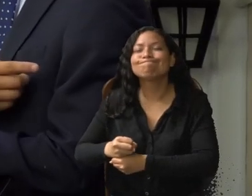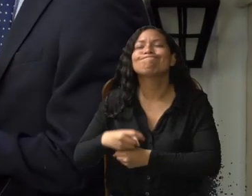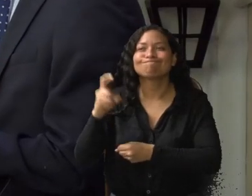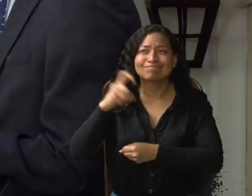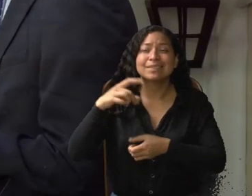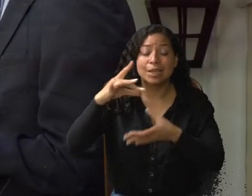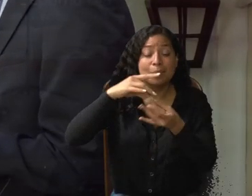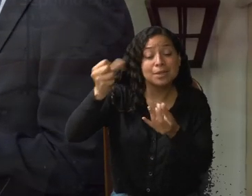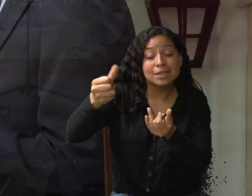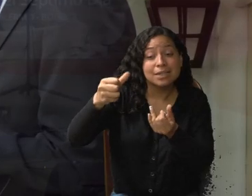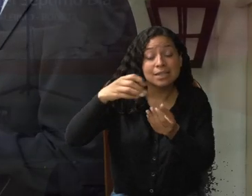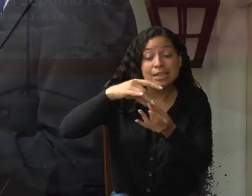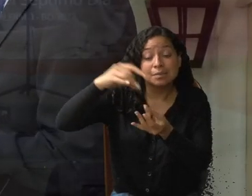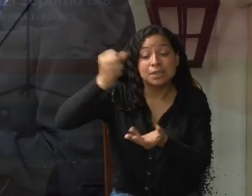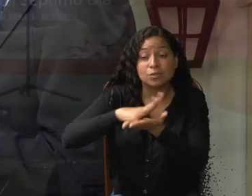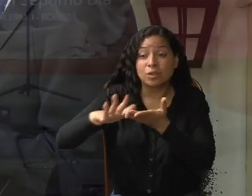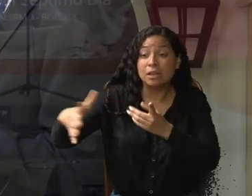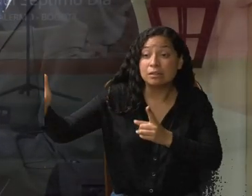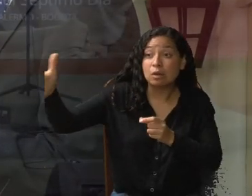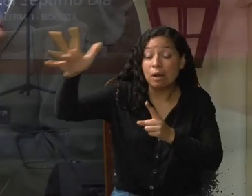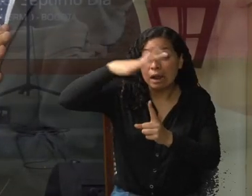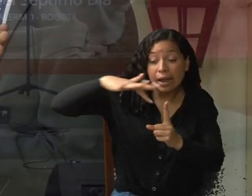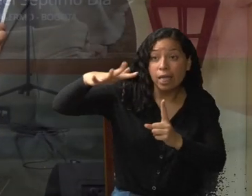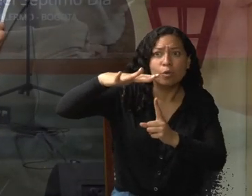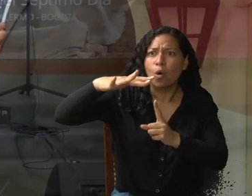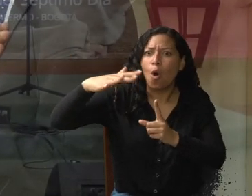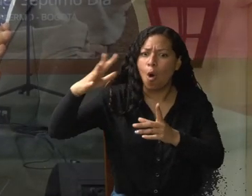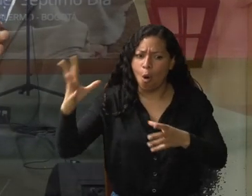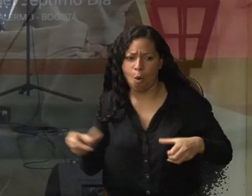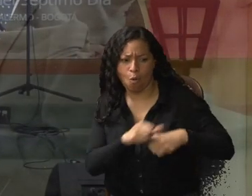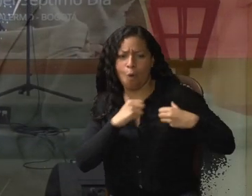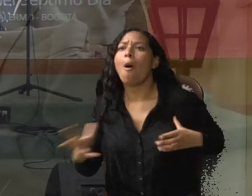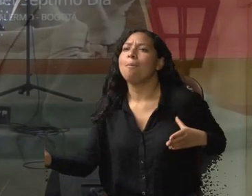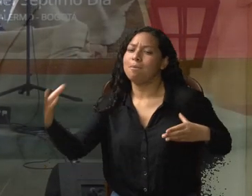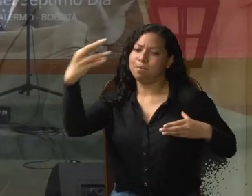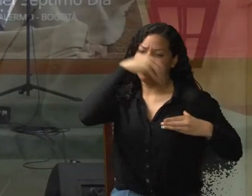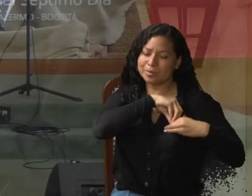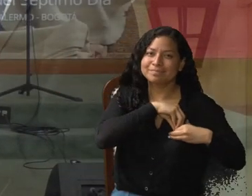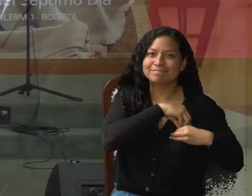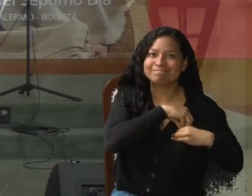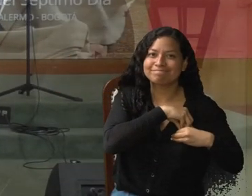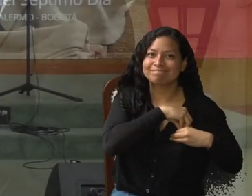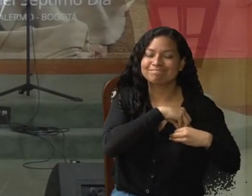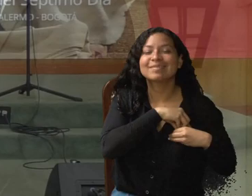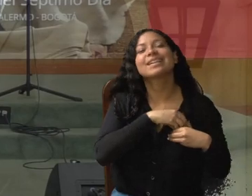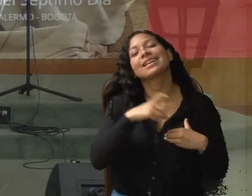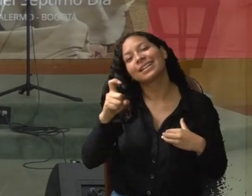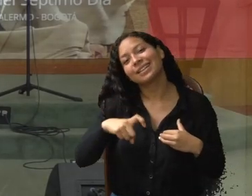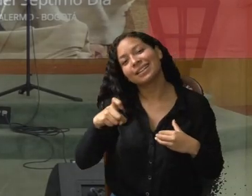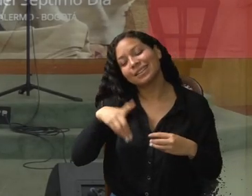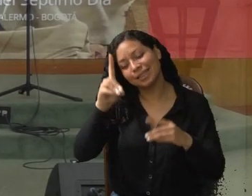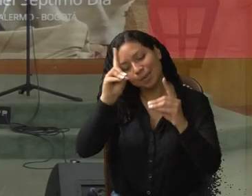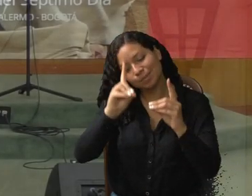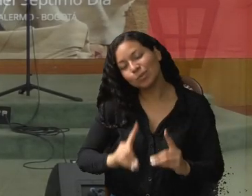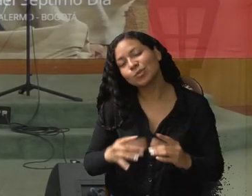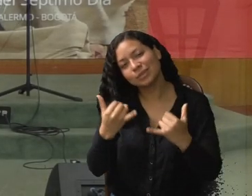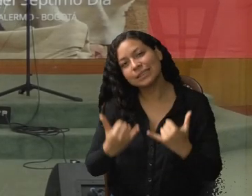solamente alrededor nuestro, sino llegue y posea nuestro corazón. Y para eso necesitamos tomar decisiones.